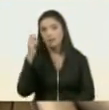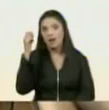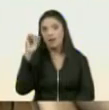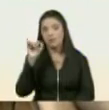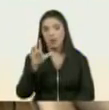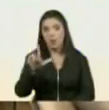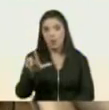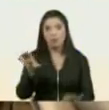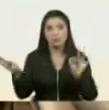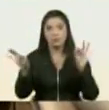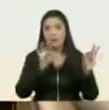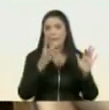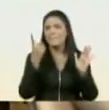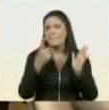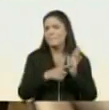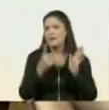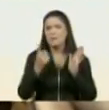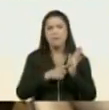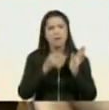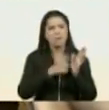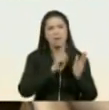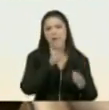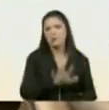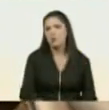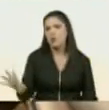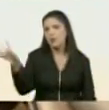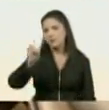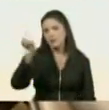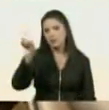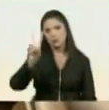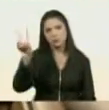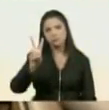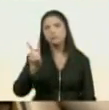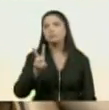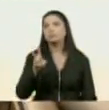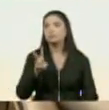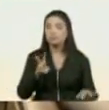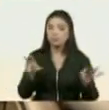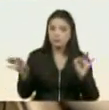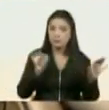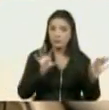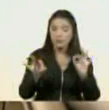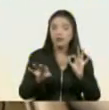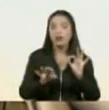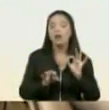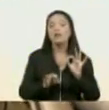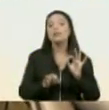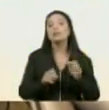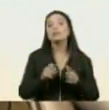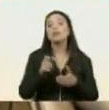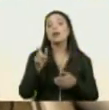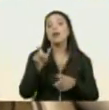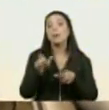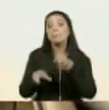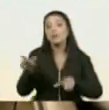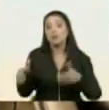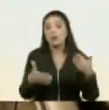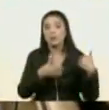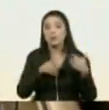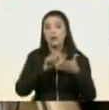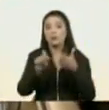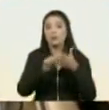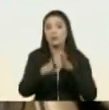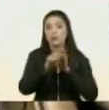electa. Son miles en todo el territorio nacional para la elección de los constituyentes en cada uno de los